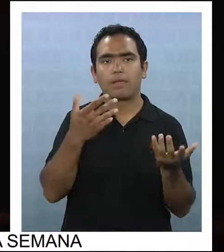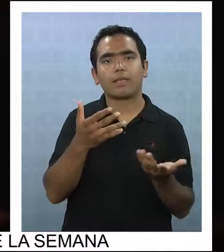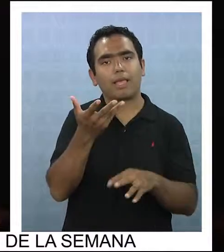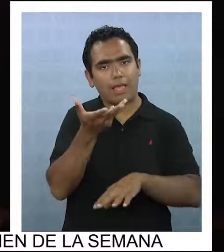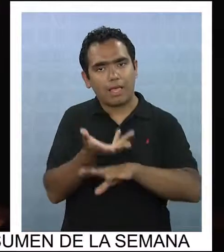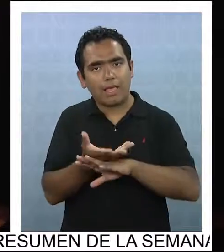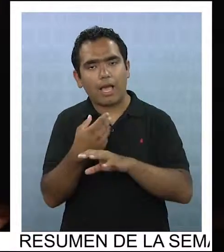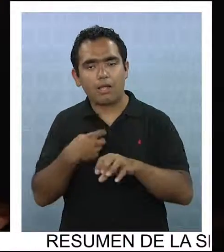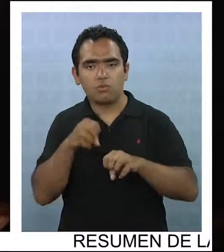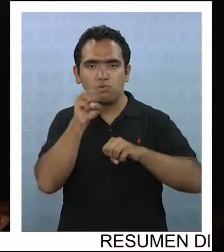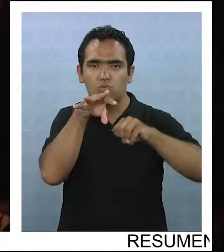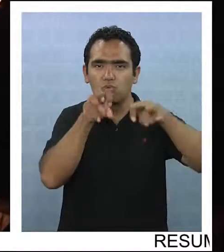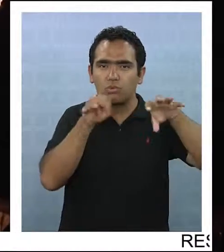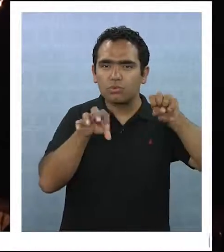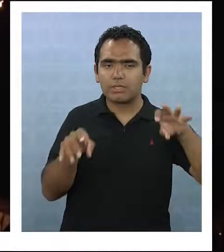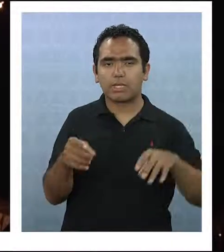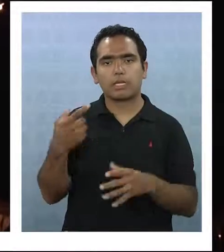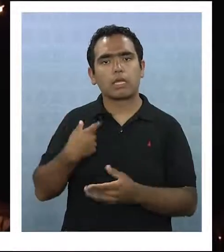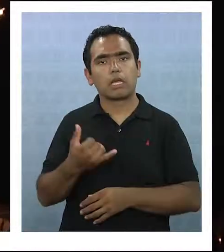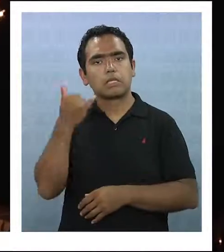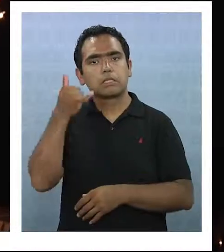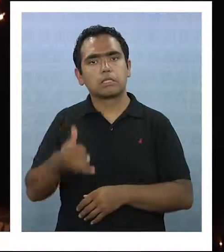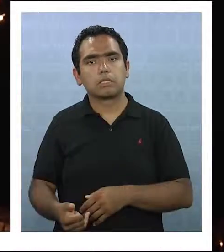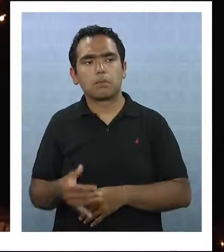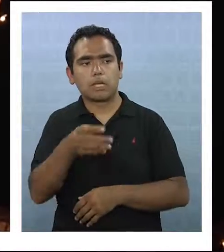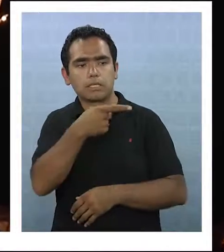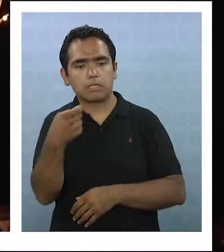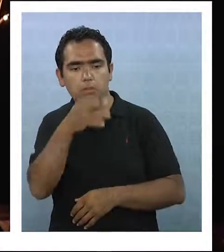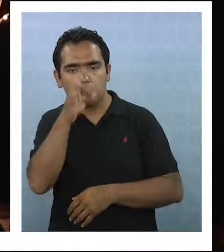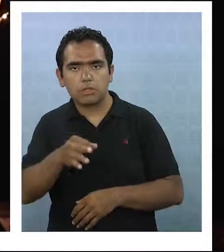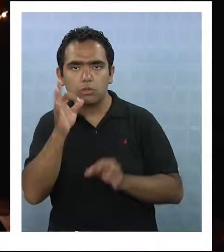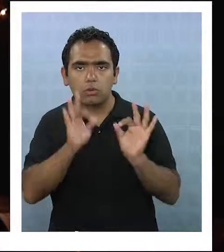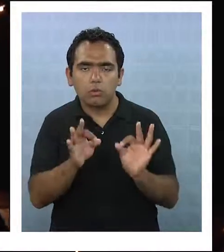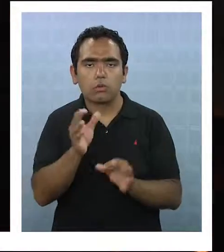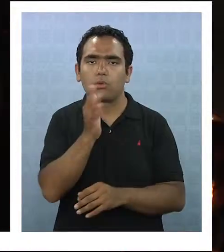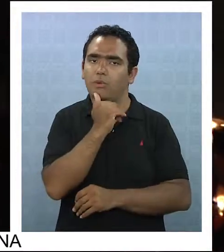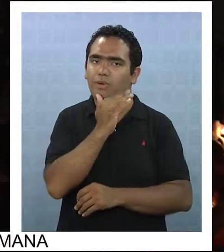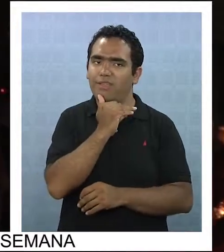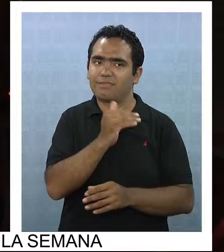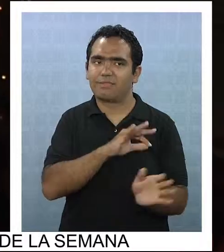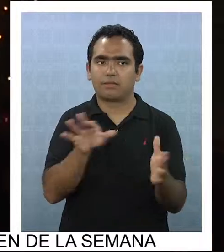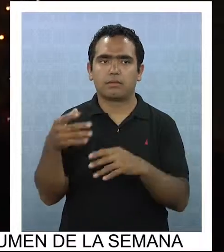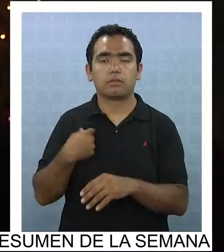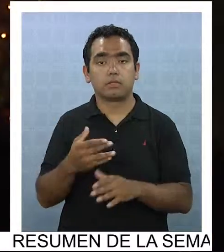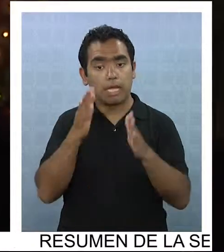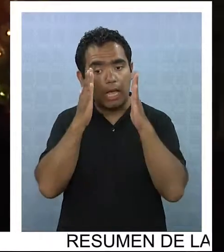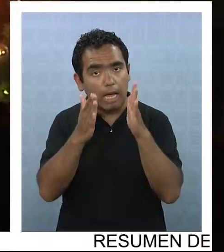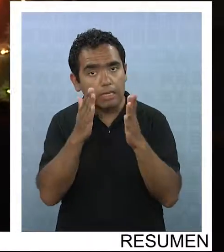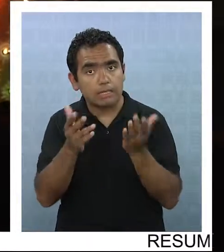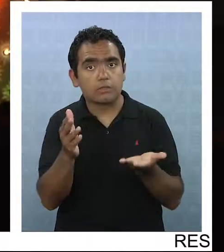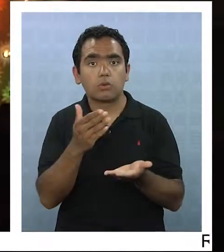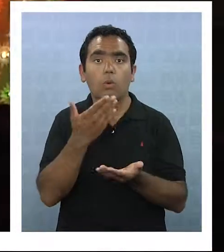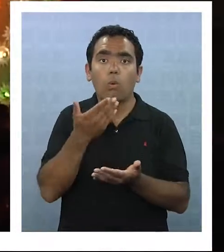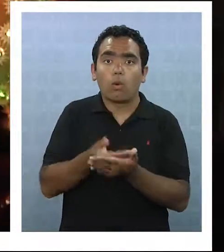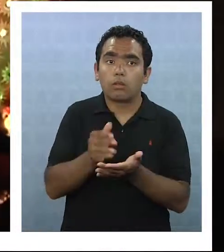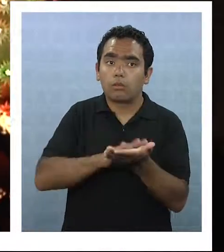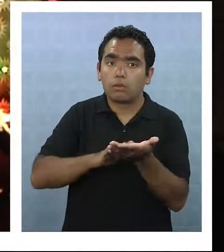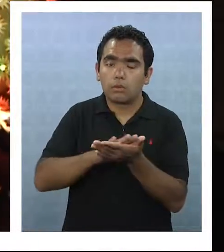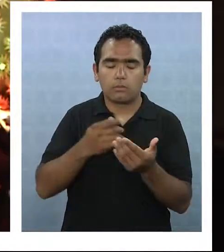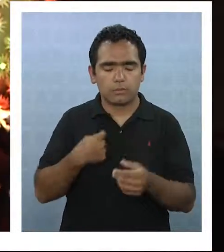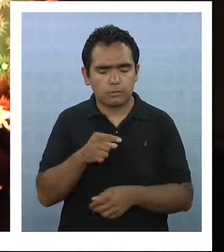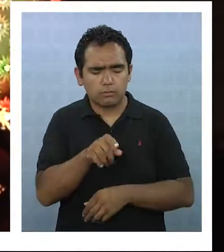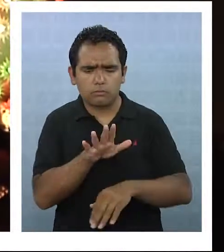de luces que no vienen 100% sus certificaciones. Se debe prestar atención a que no ocurra un recalentamiento de artefactos